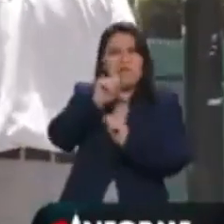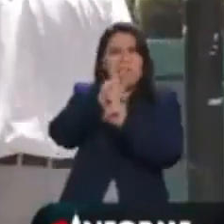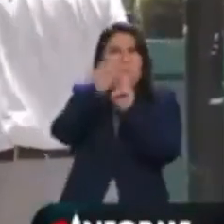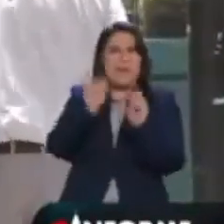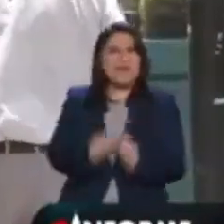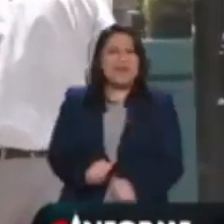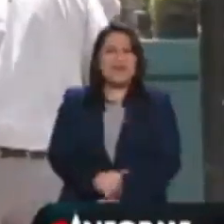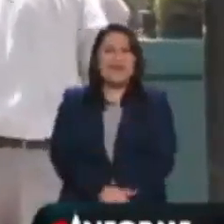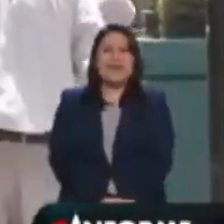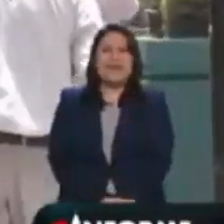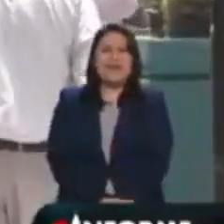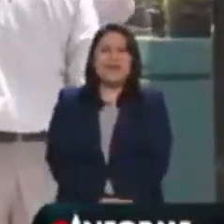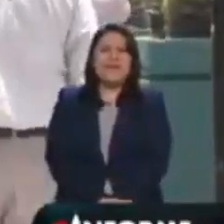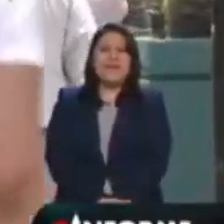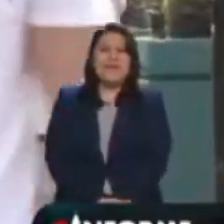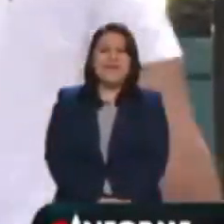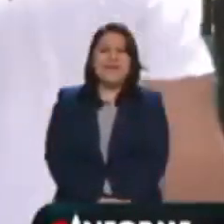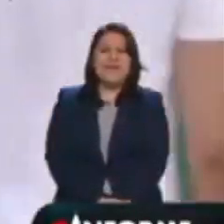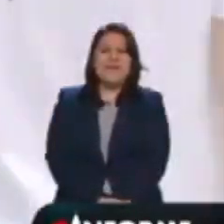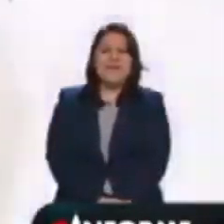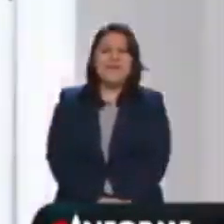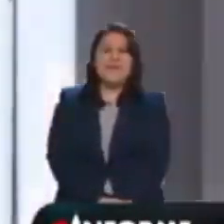Capital.